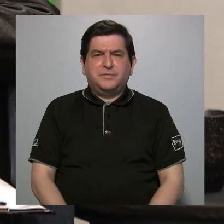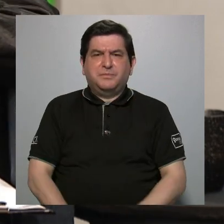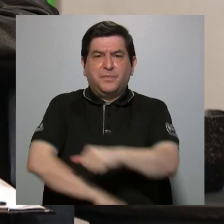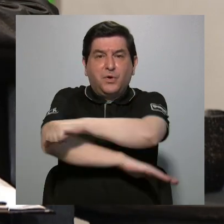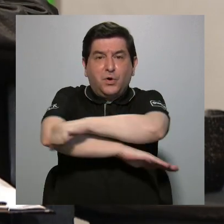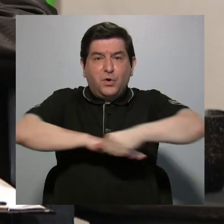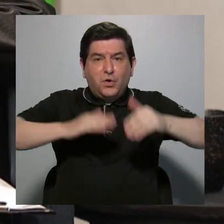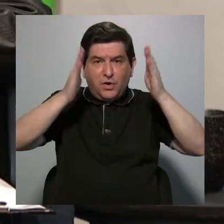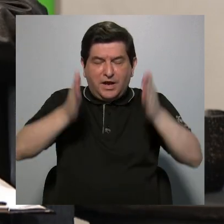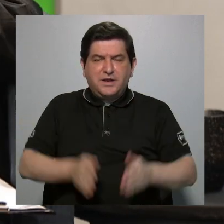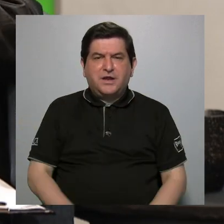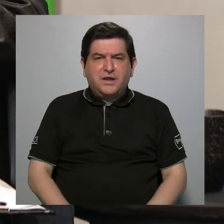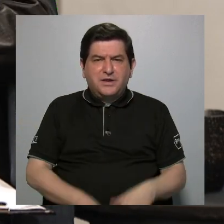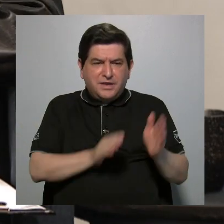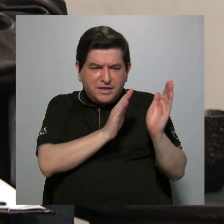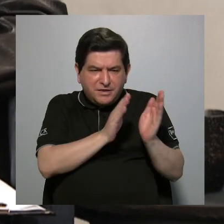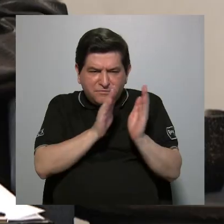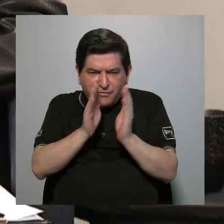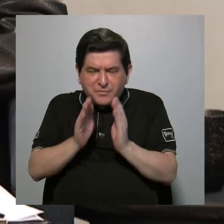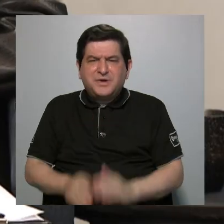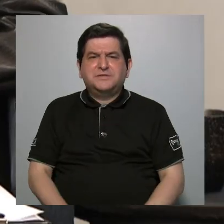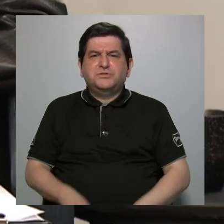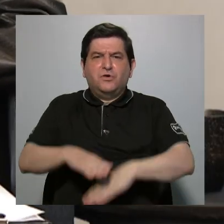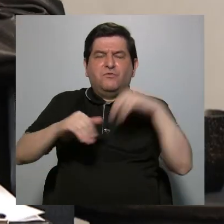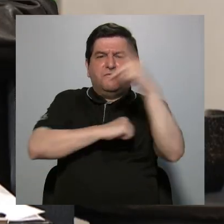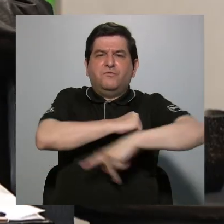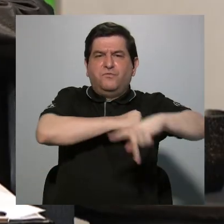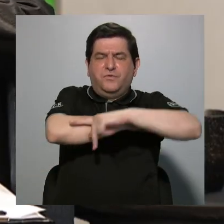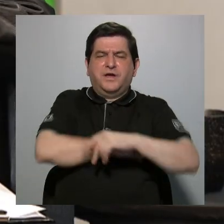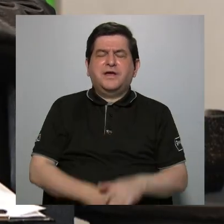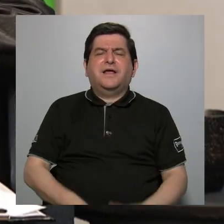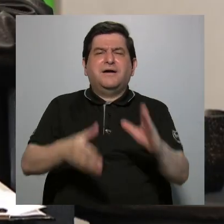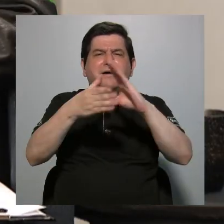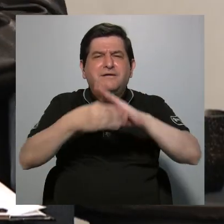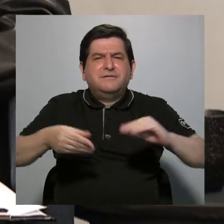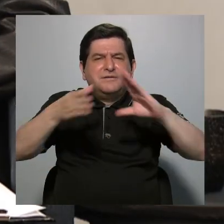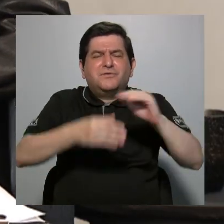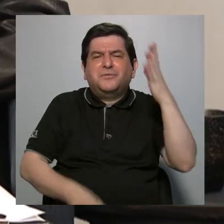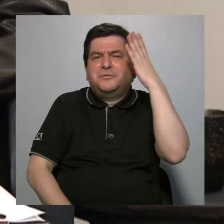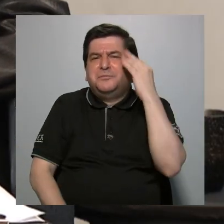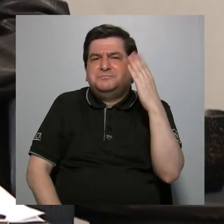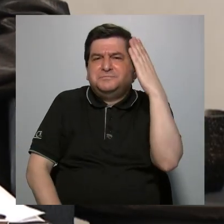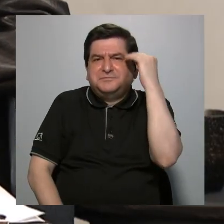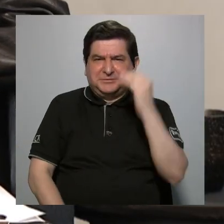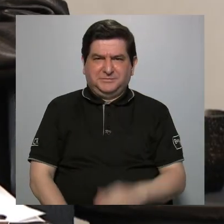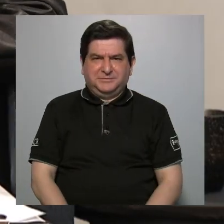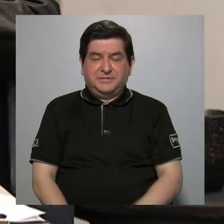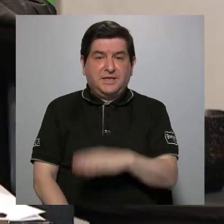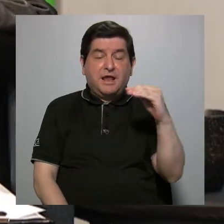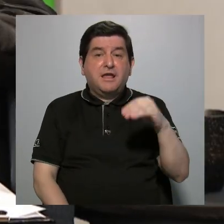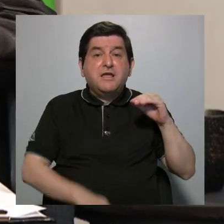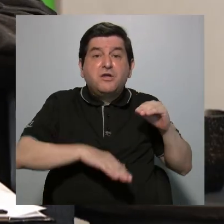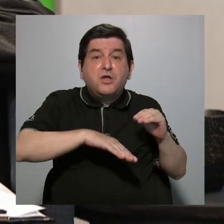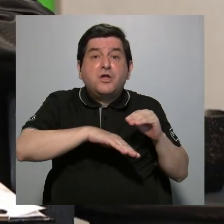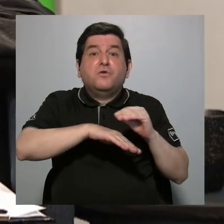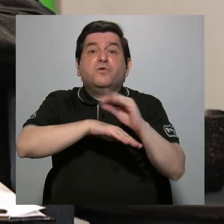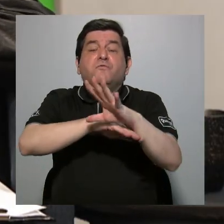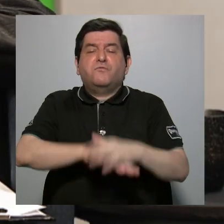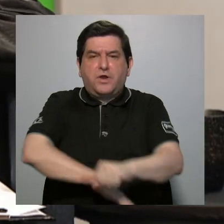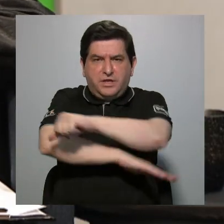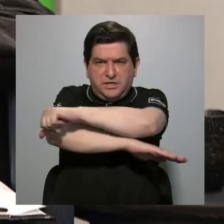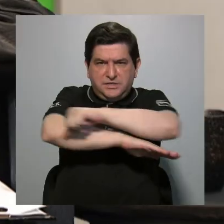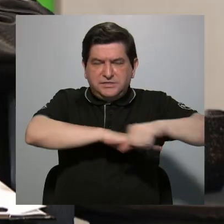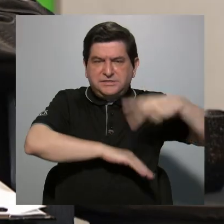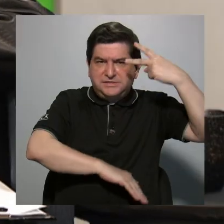de arquitectos formados en el exterior. Coméntenos, don Hernán, de esa experiencia y de la influencia que tuvo